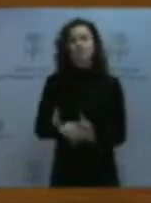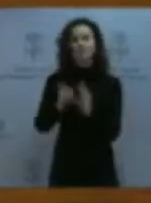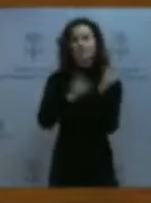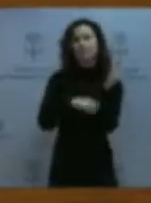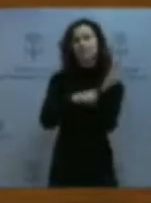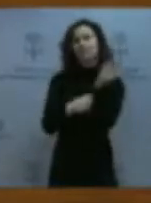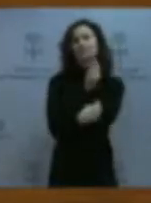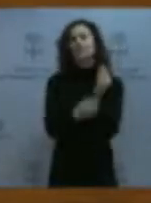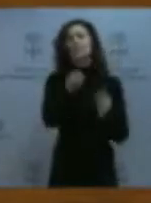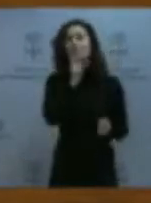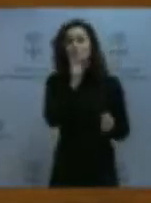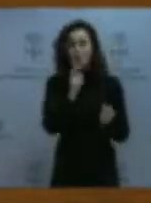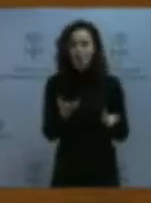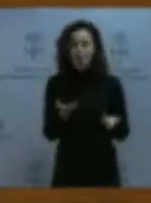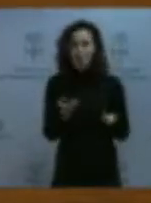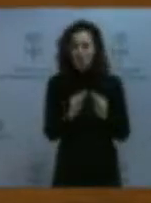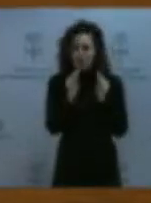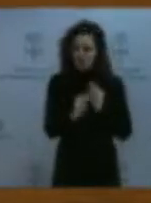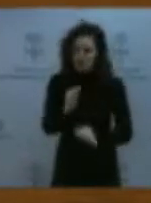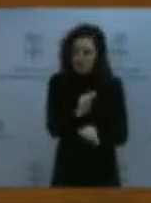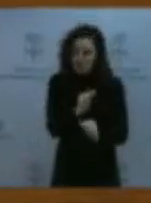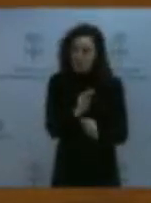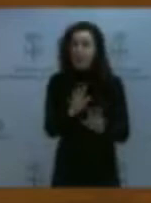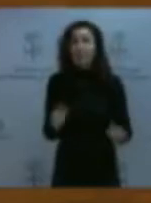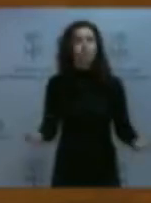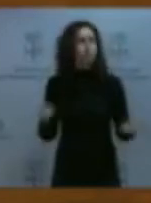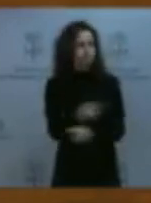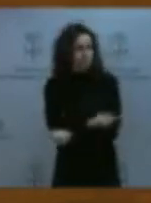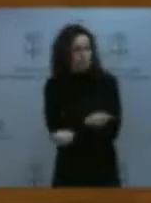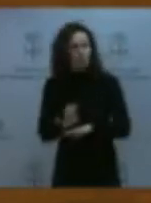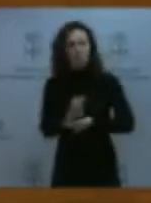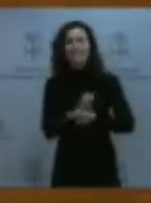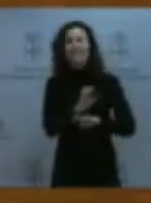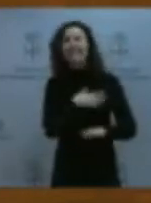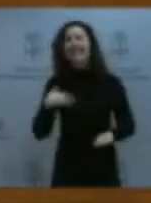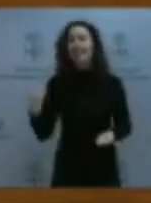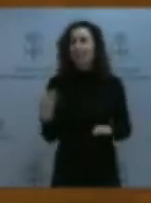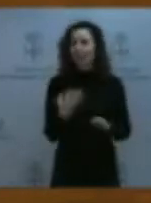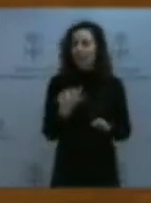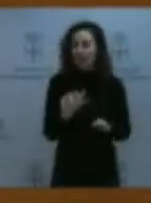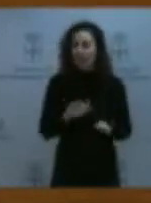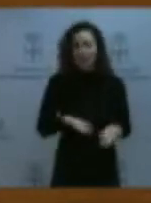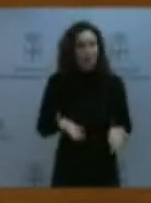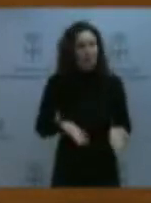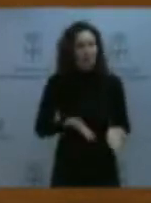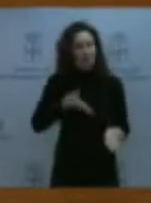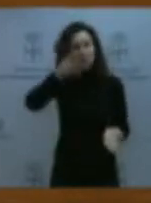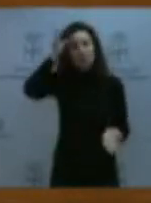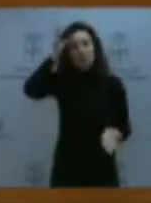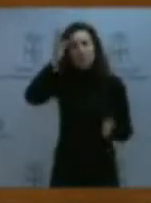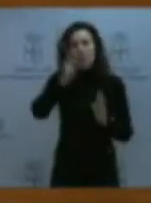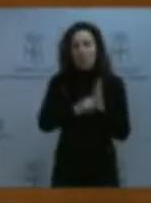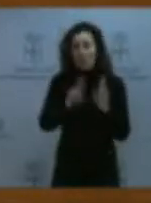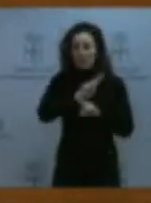Lo contrario, que es lo que está planteando la Consejería, es una absoluta barbaridad que contradice toda la normativa internacional en materia de restauración monumental,